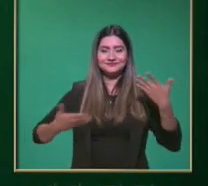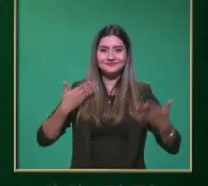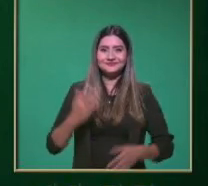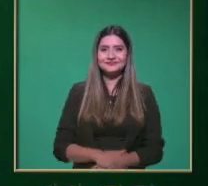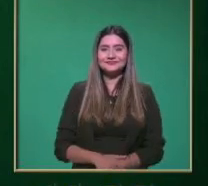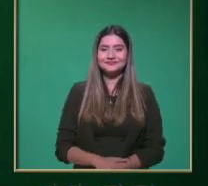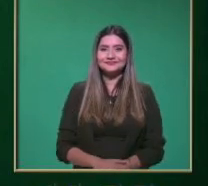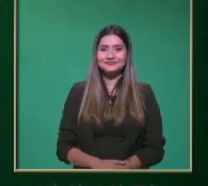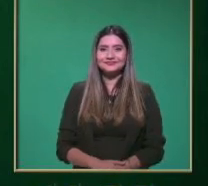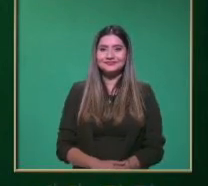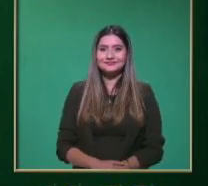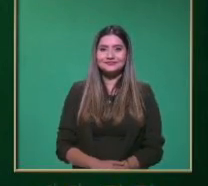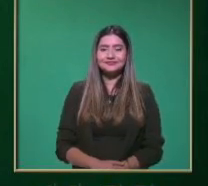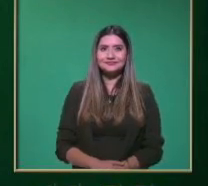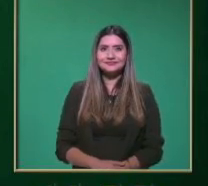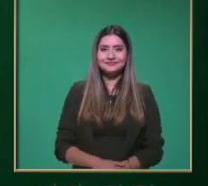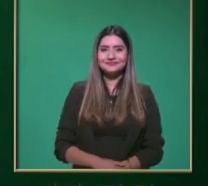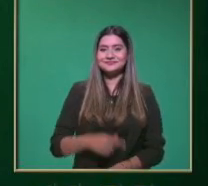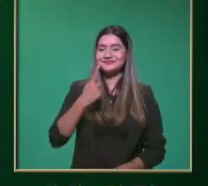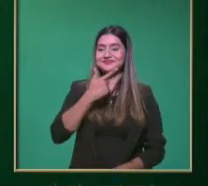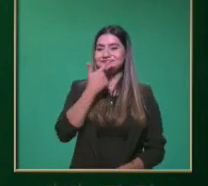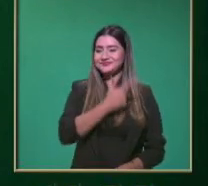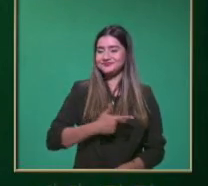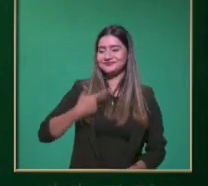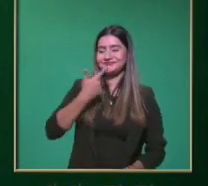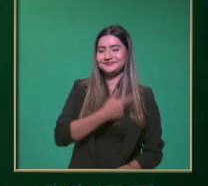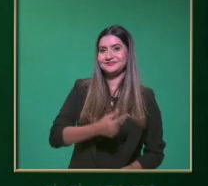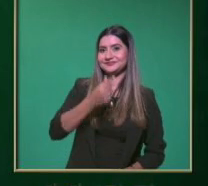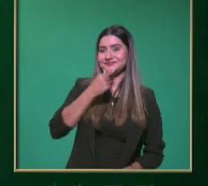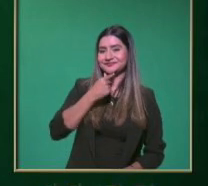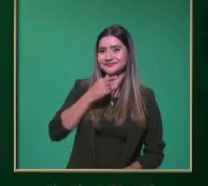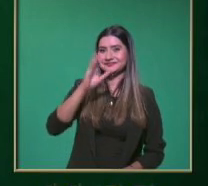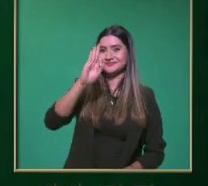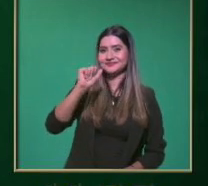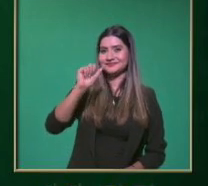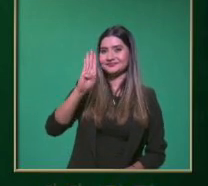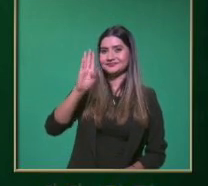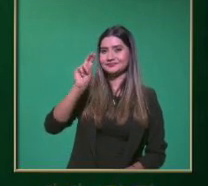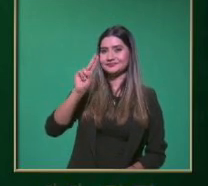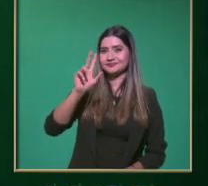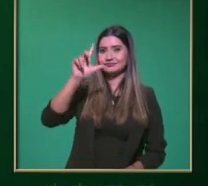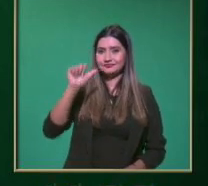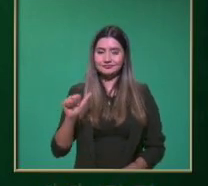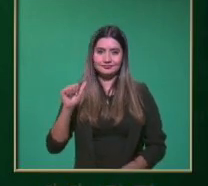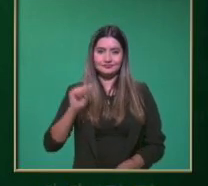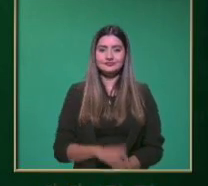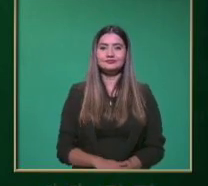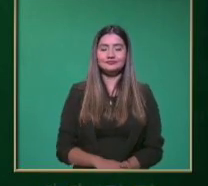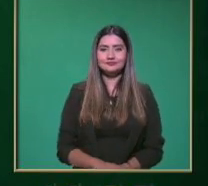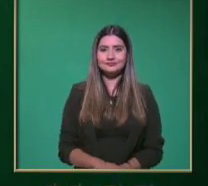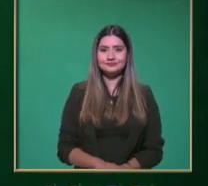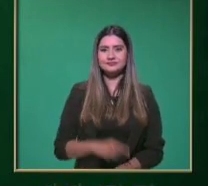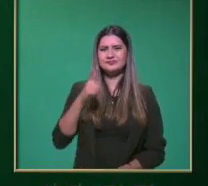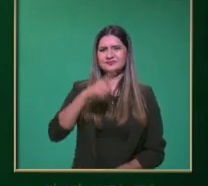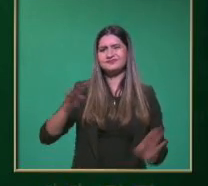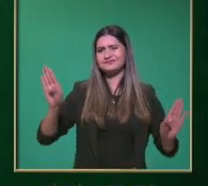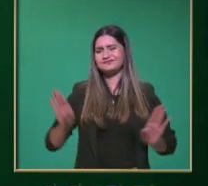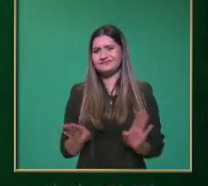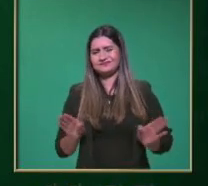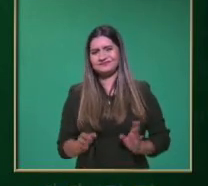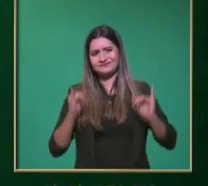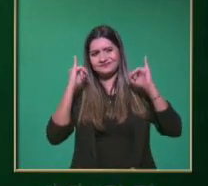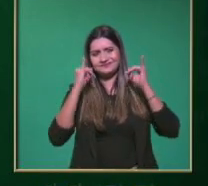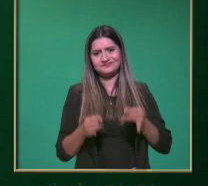Que también a nuestros niños les gustan bastante, que son las fábulas. Las fábulas. Pero, ¿qué características tienen,